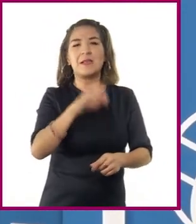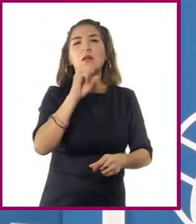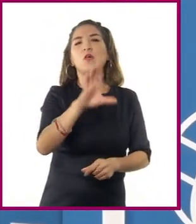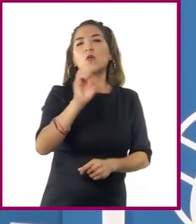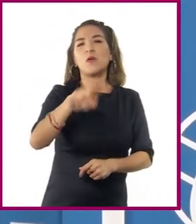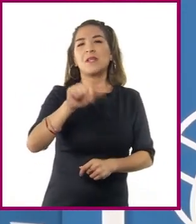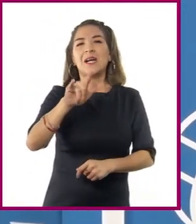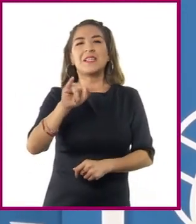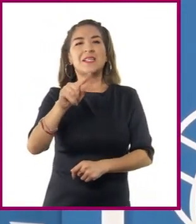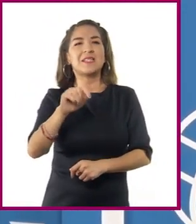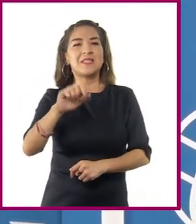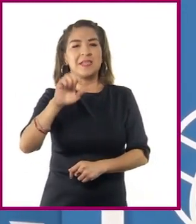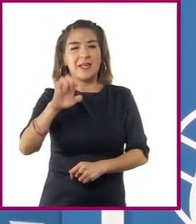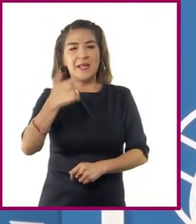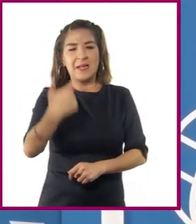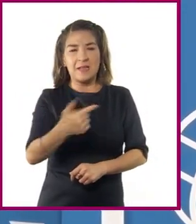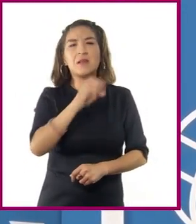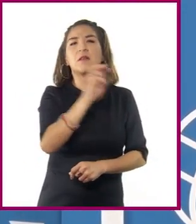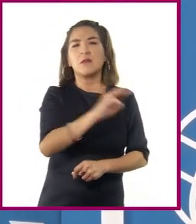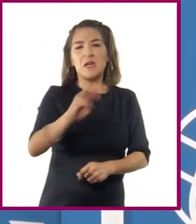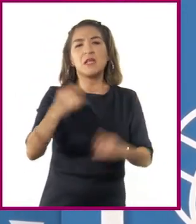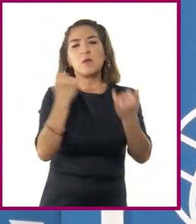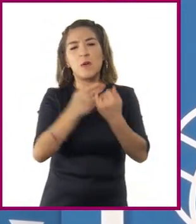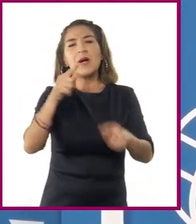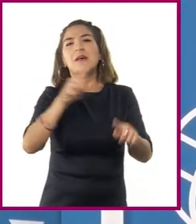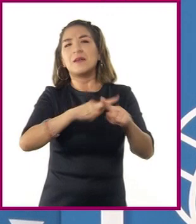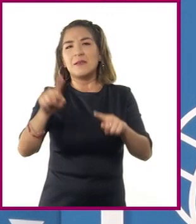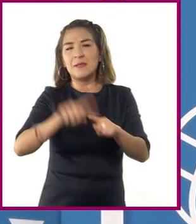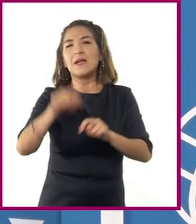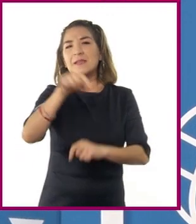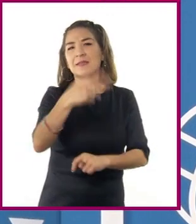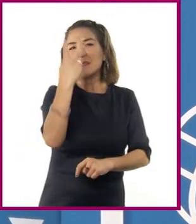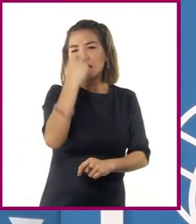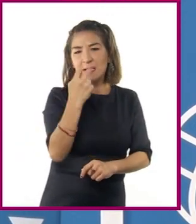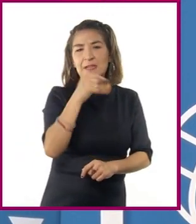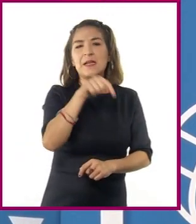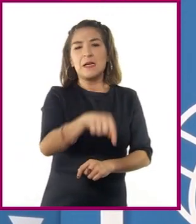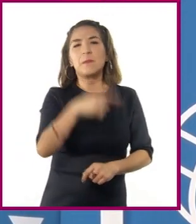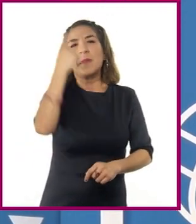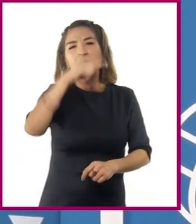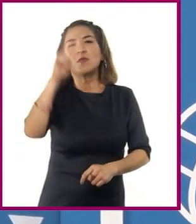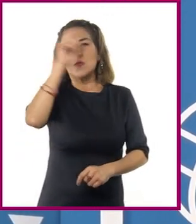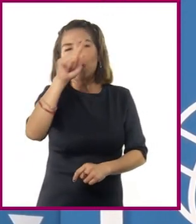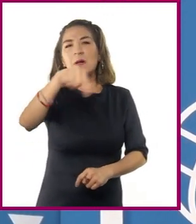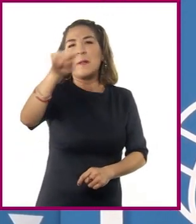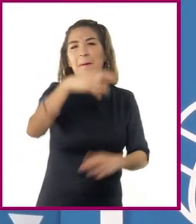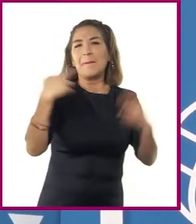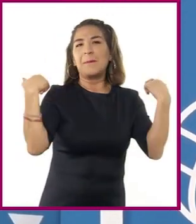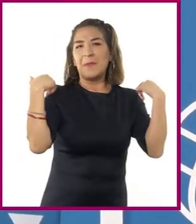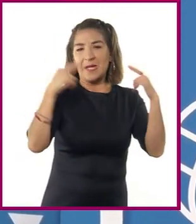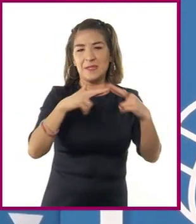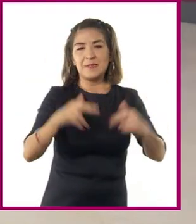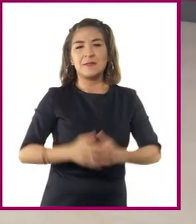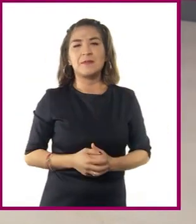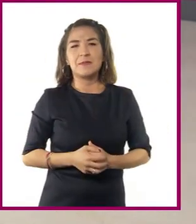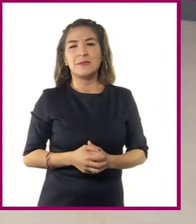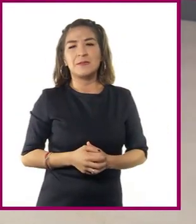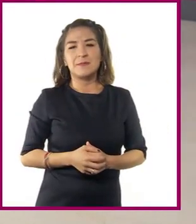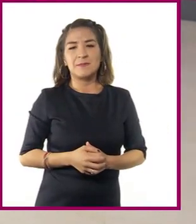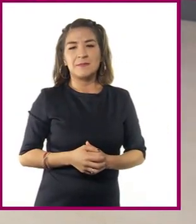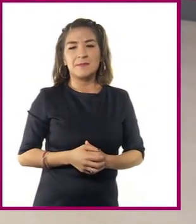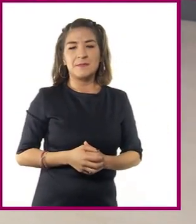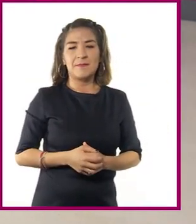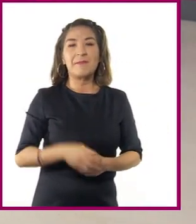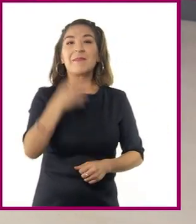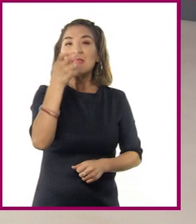Conalitec, las series de telesecundaria, etc., o los que nos sugieran nuestras maestras o maestros.